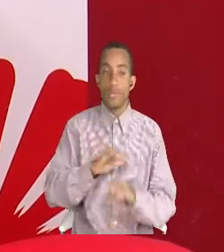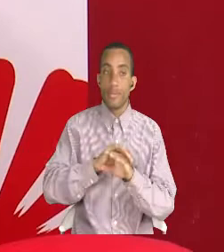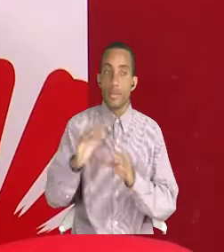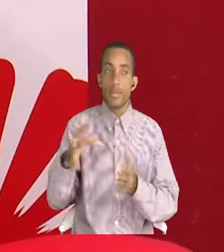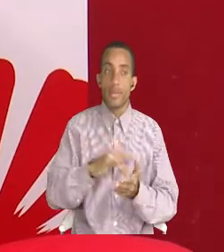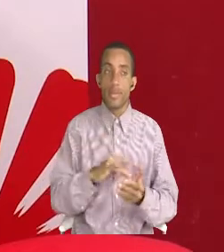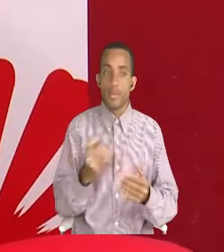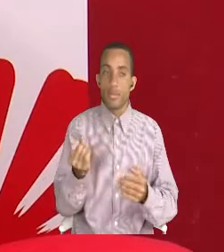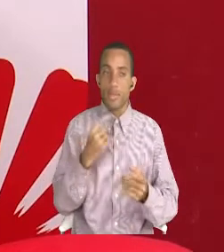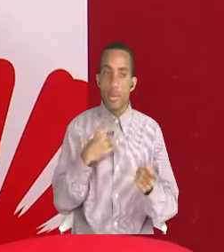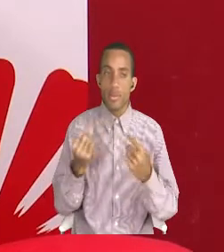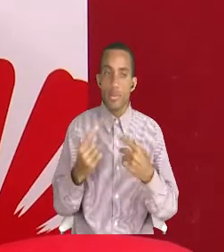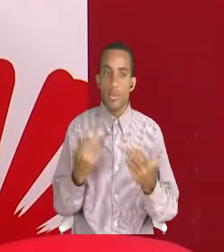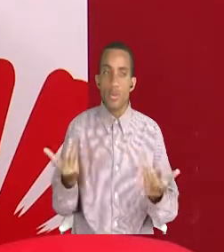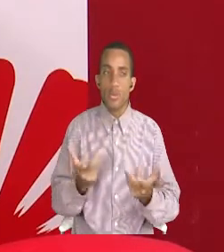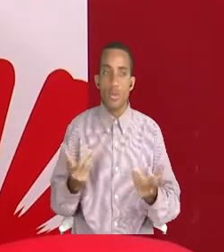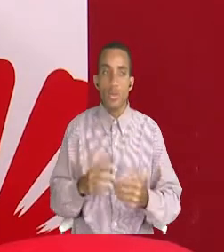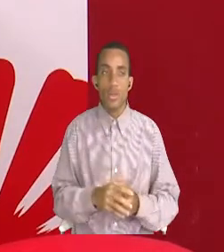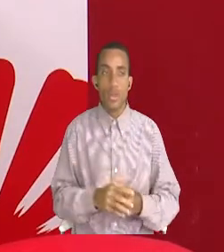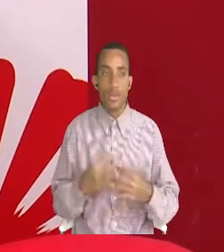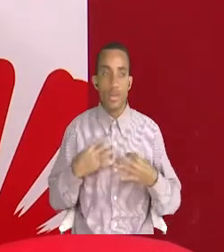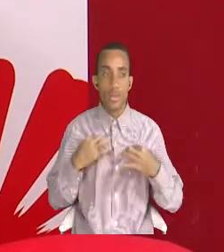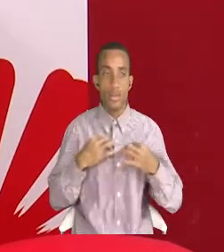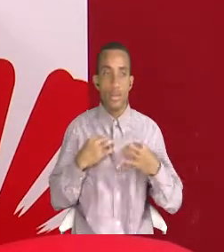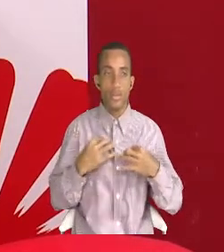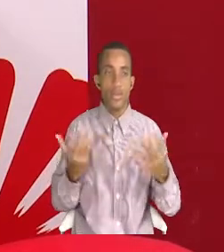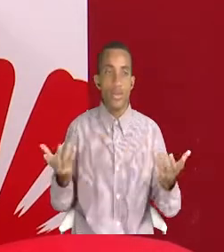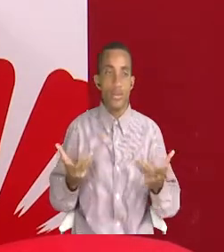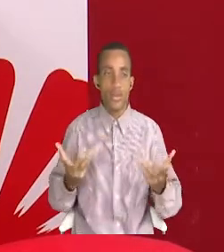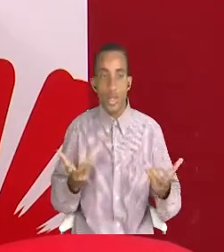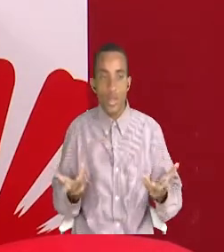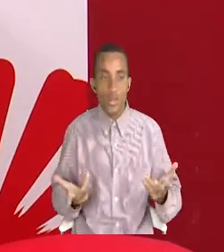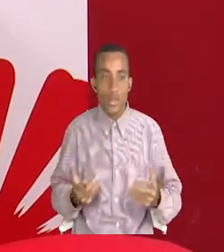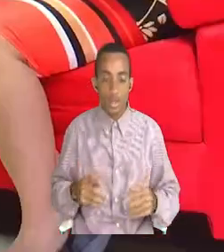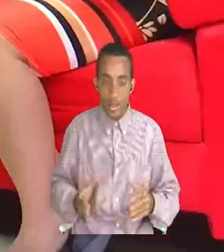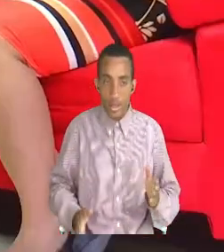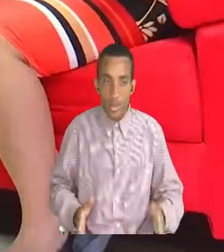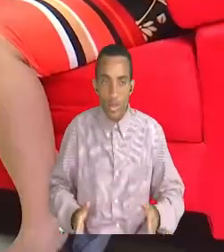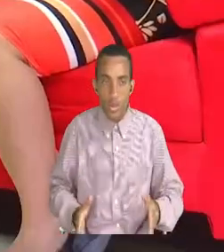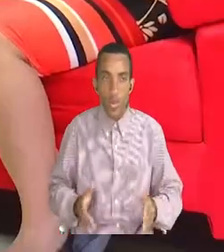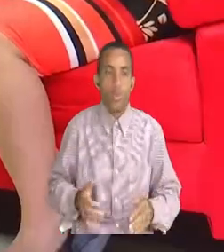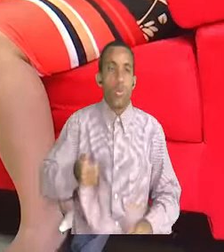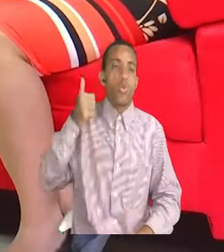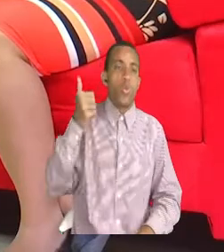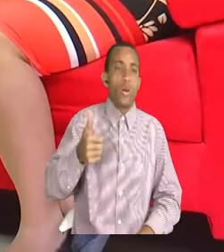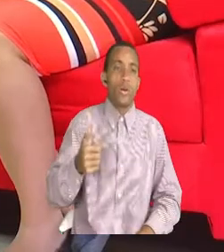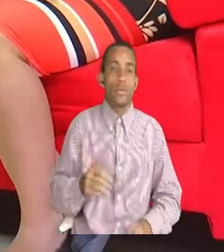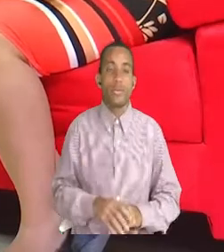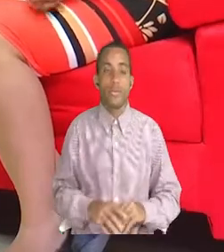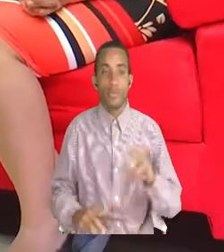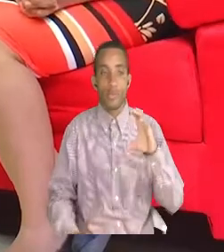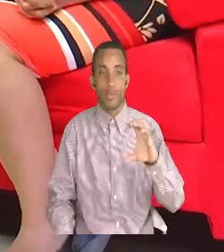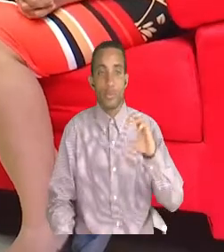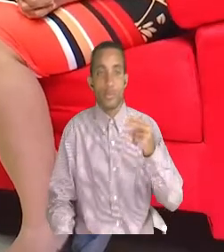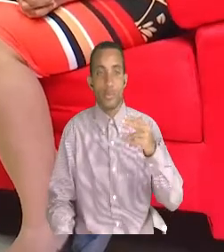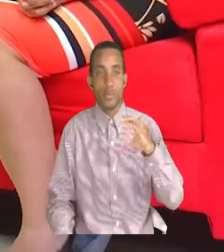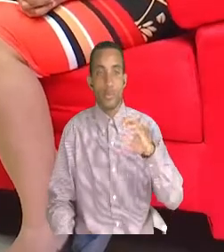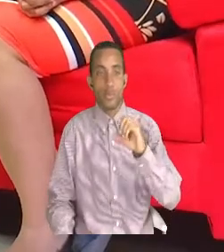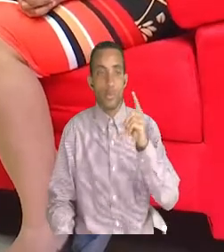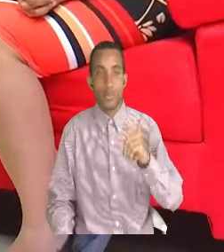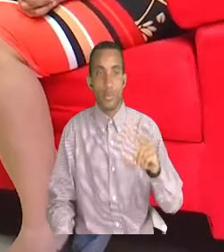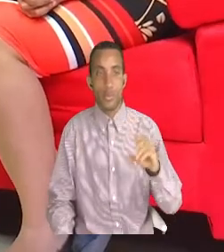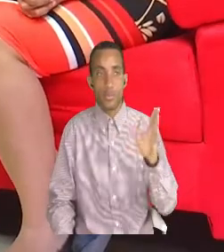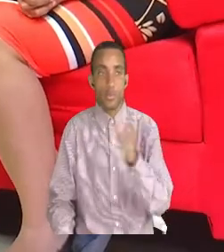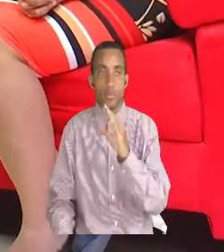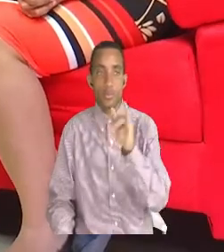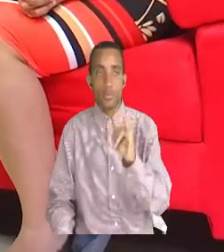pregunta, Jennifer, ¿de dónde es el vestido que tiene hoy? Jennifer, por favor, ese pantalón está de locura. Pues sí, es de chicas y chicos, un